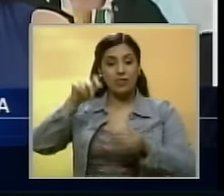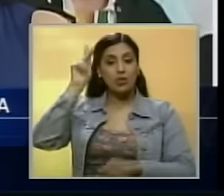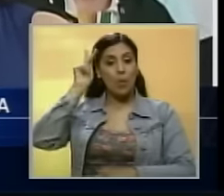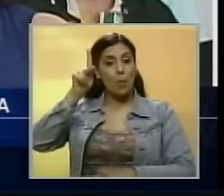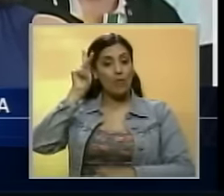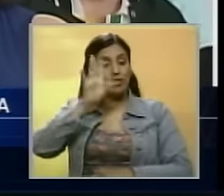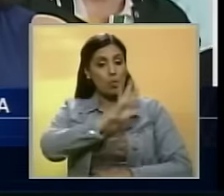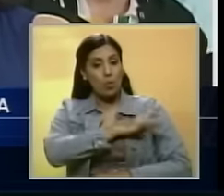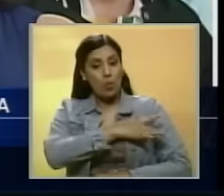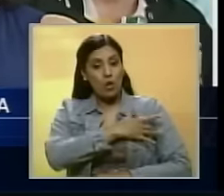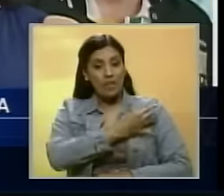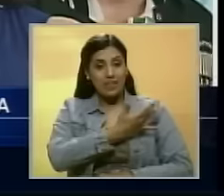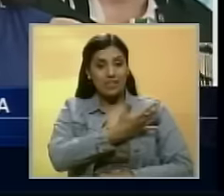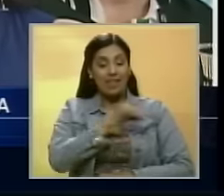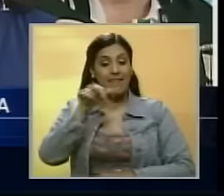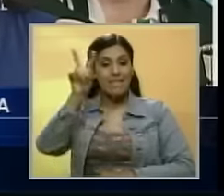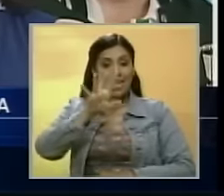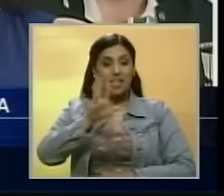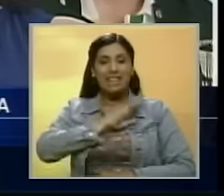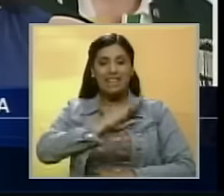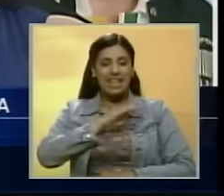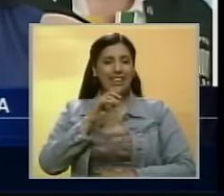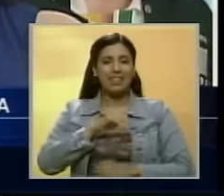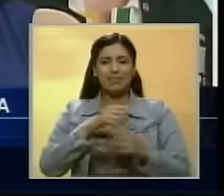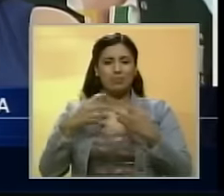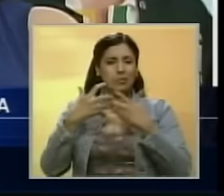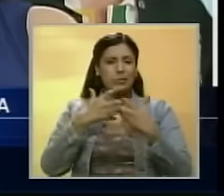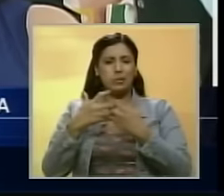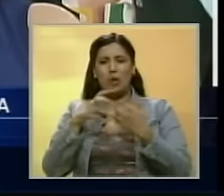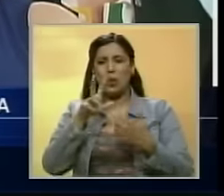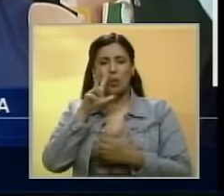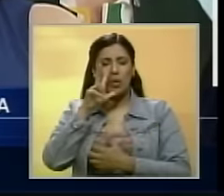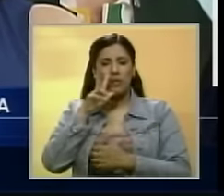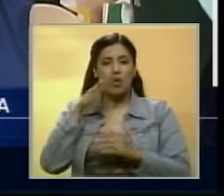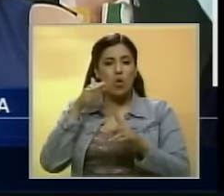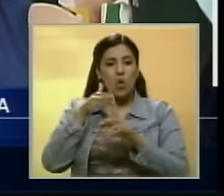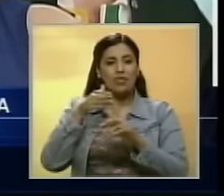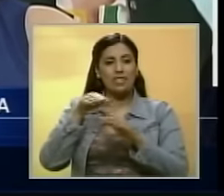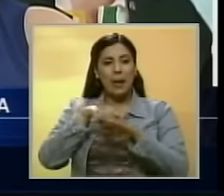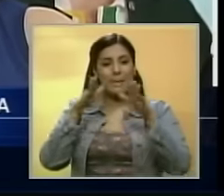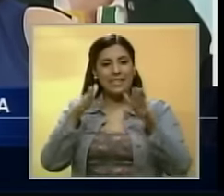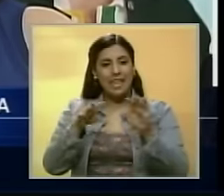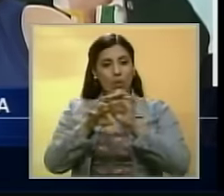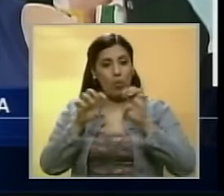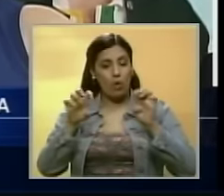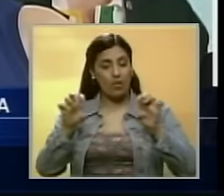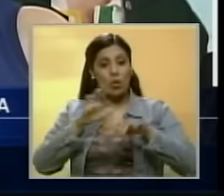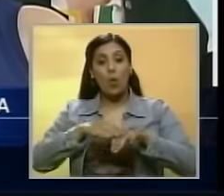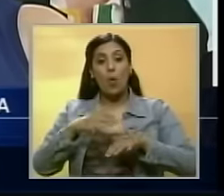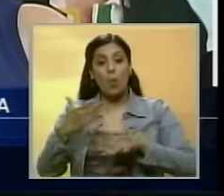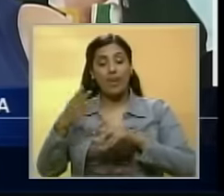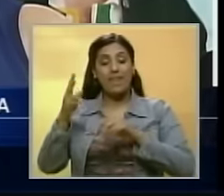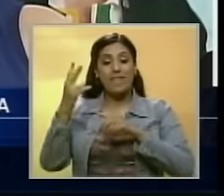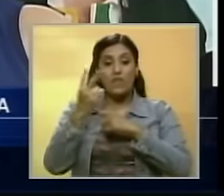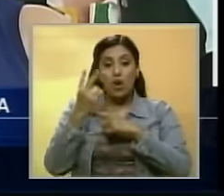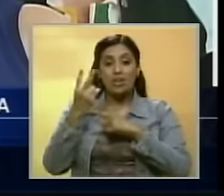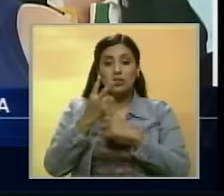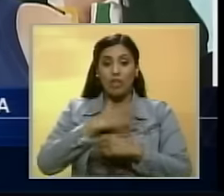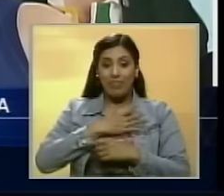profesores universitarios de Venezuela estamos en un conflicto permanente contra el Ministerio de Educación por la violación de